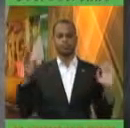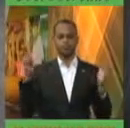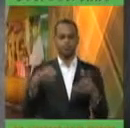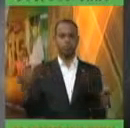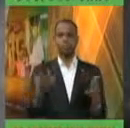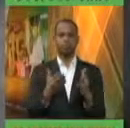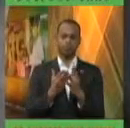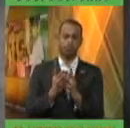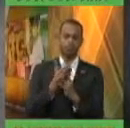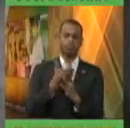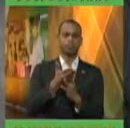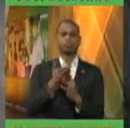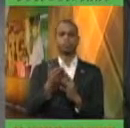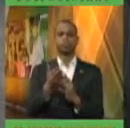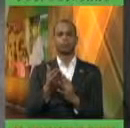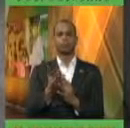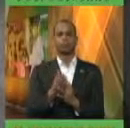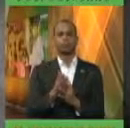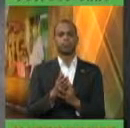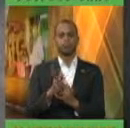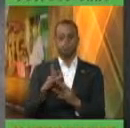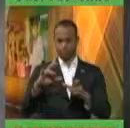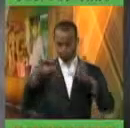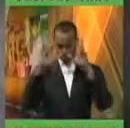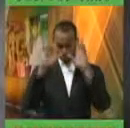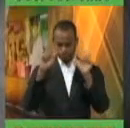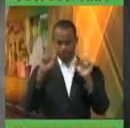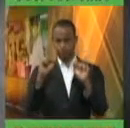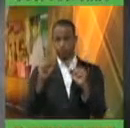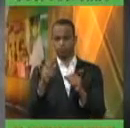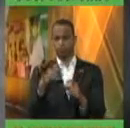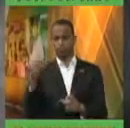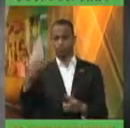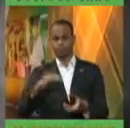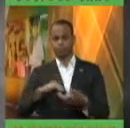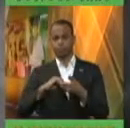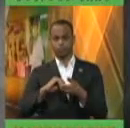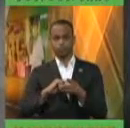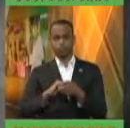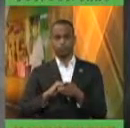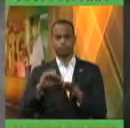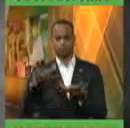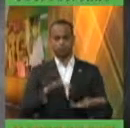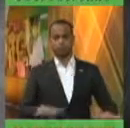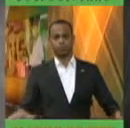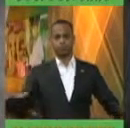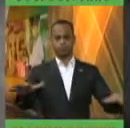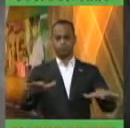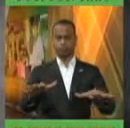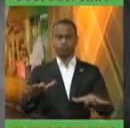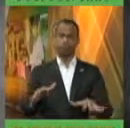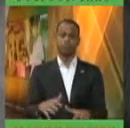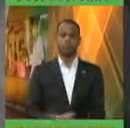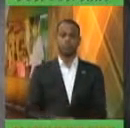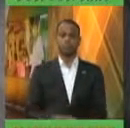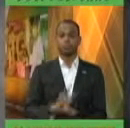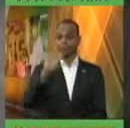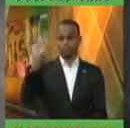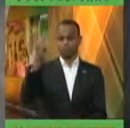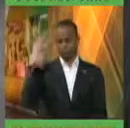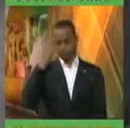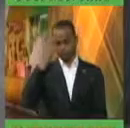de la accesibilidad llevada por la presidencia del conadic en todo el país como una política